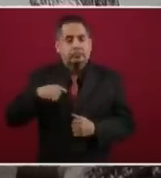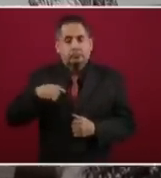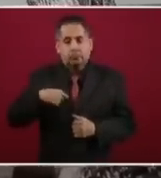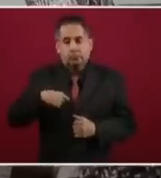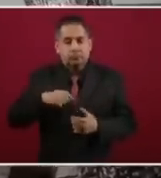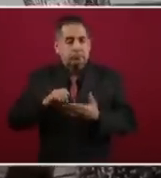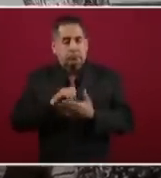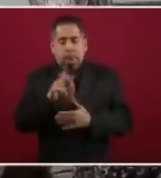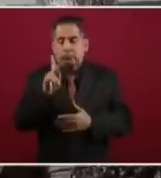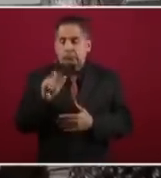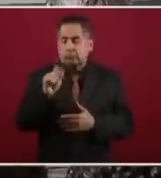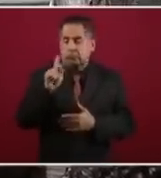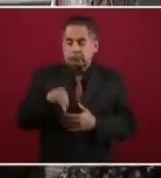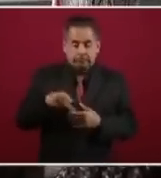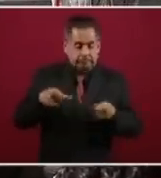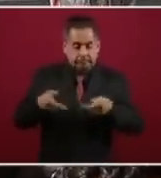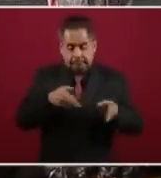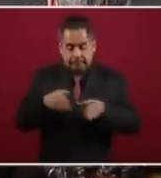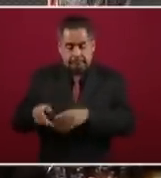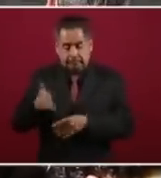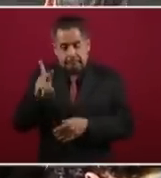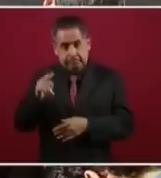un plan de desarrollo